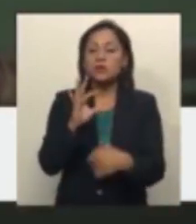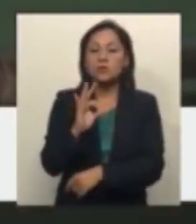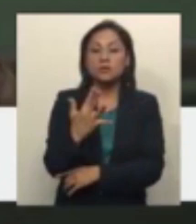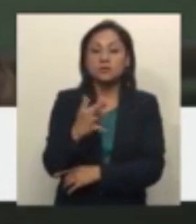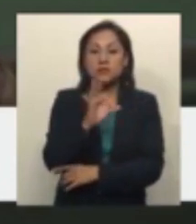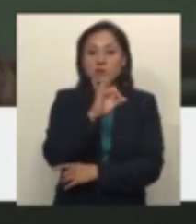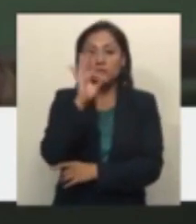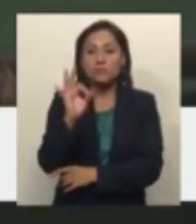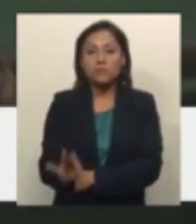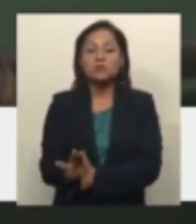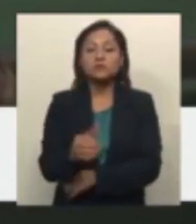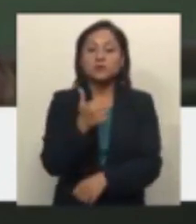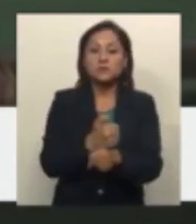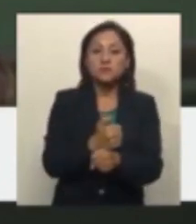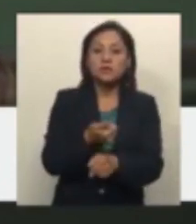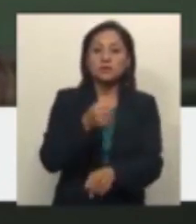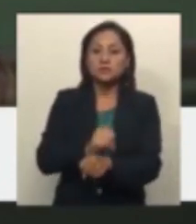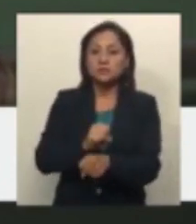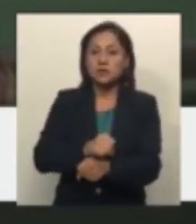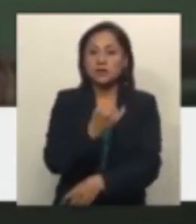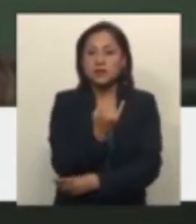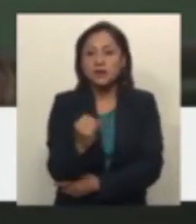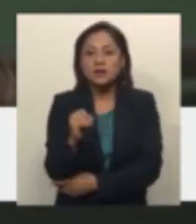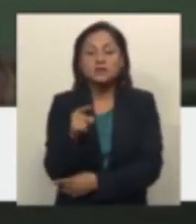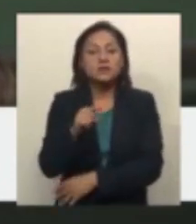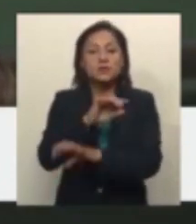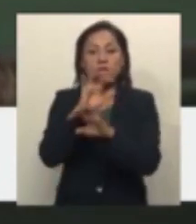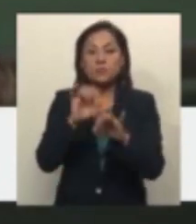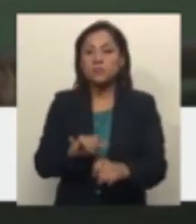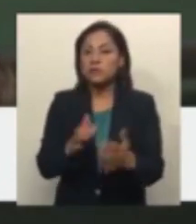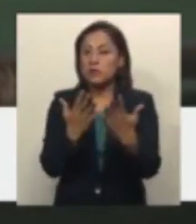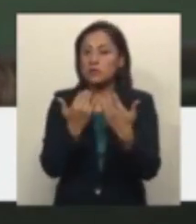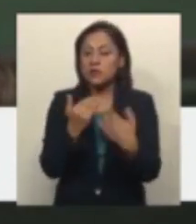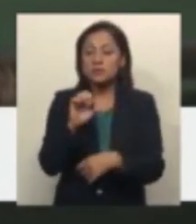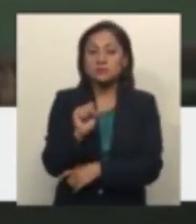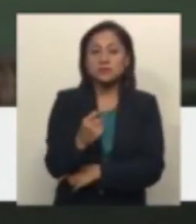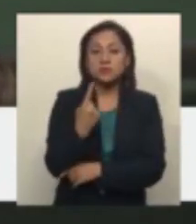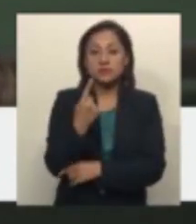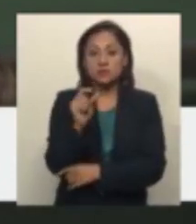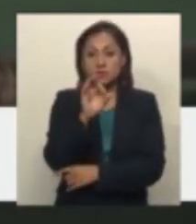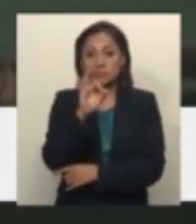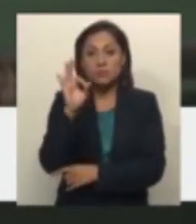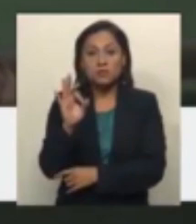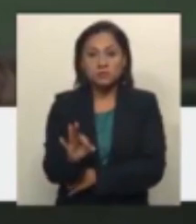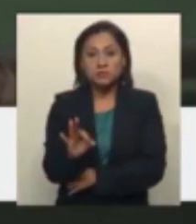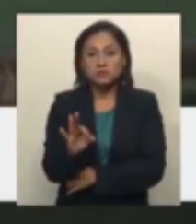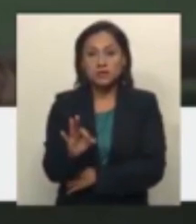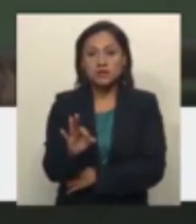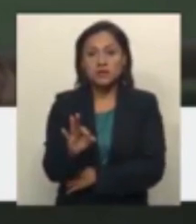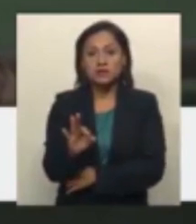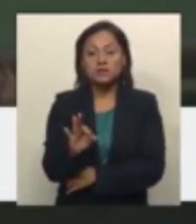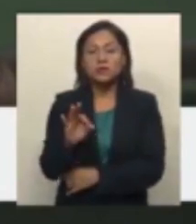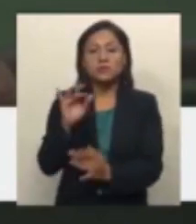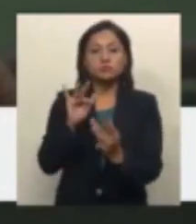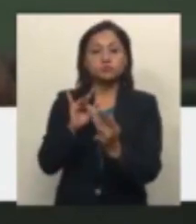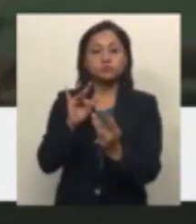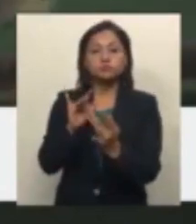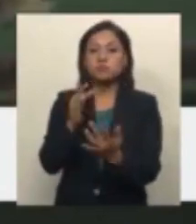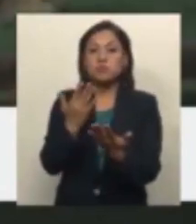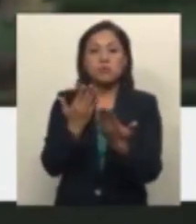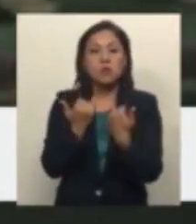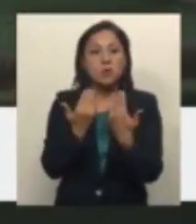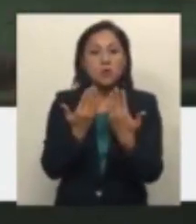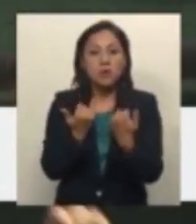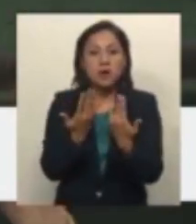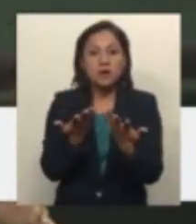45% de preprimaria, primaria y secundaria no tienen computadoras y 61% no tienen red. ¿Cómo